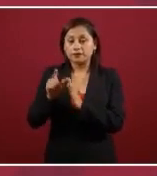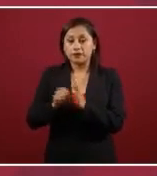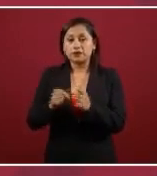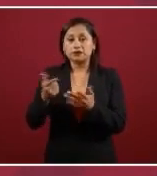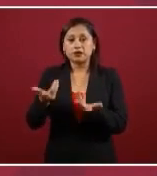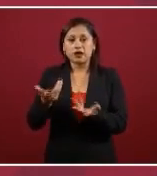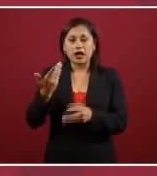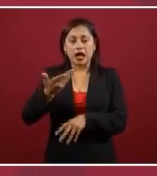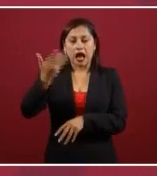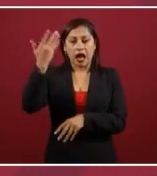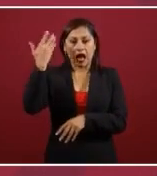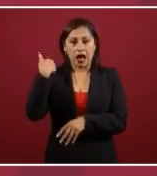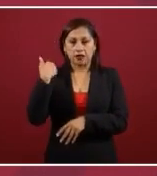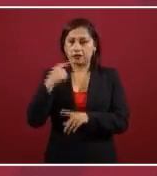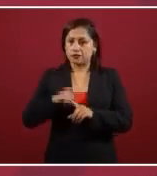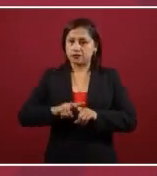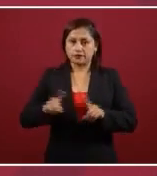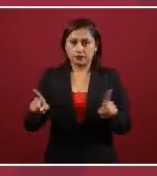anteriormente.